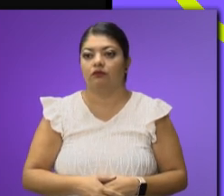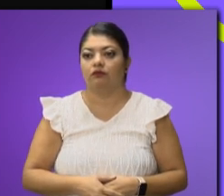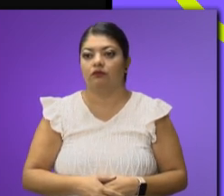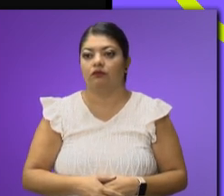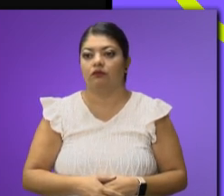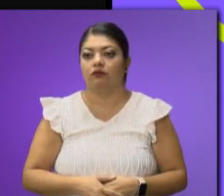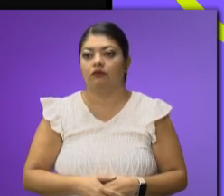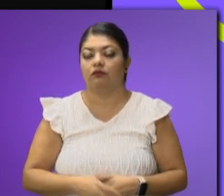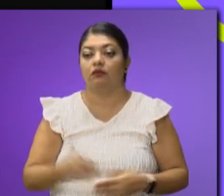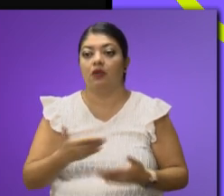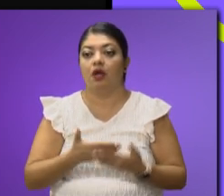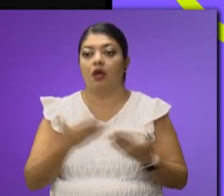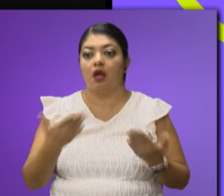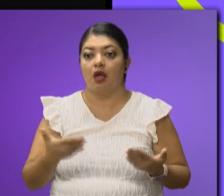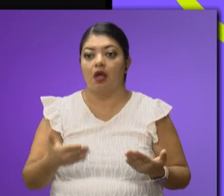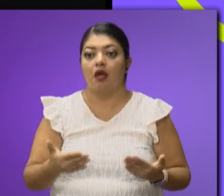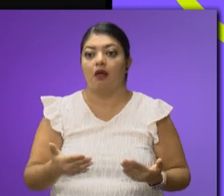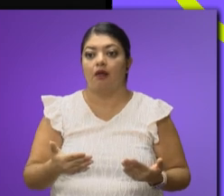Para desahogar